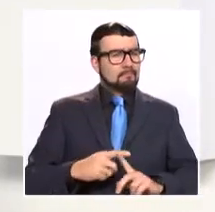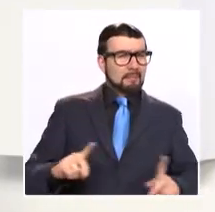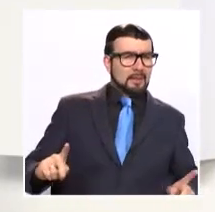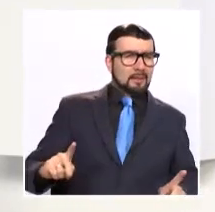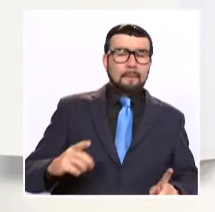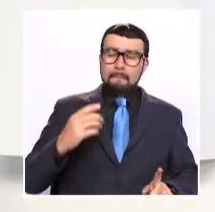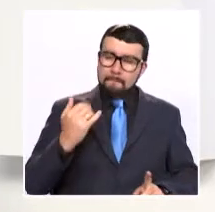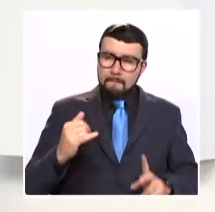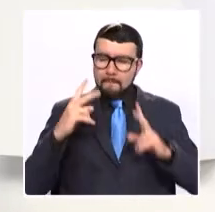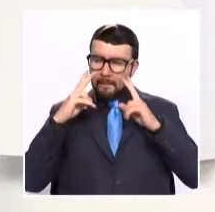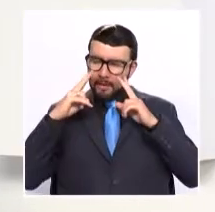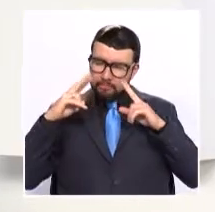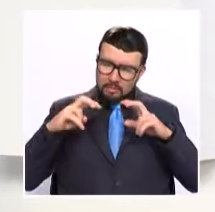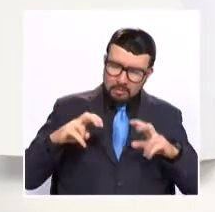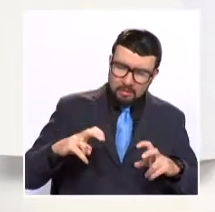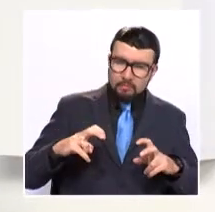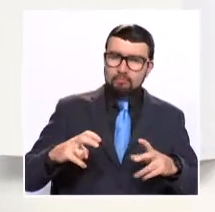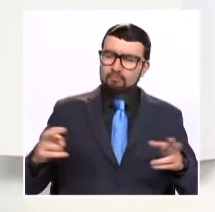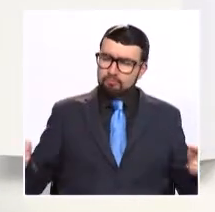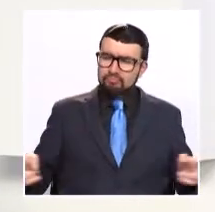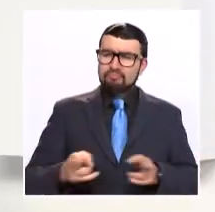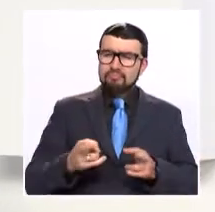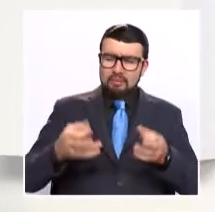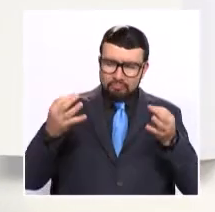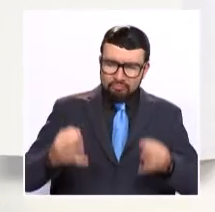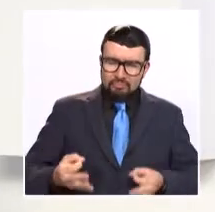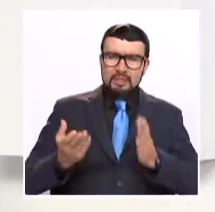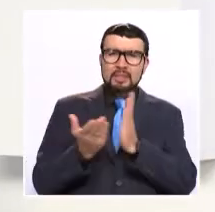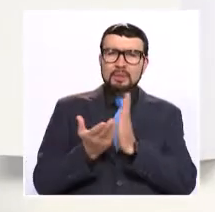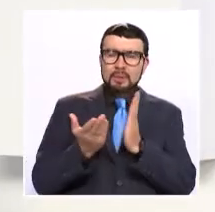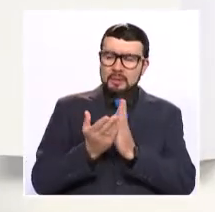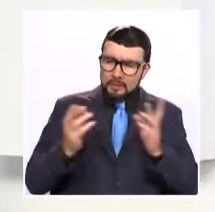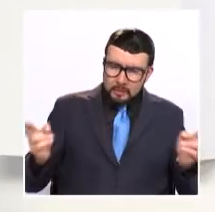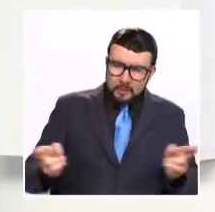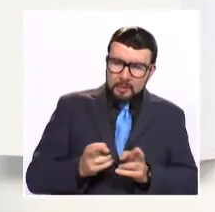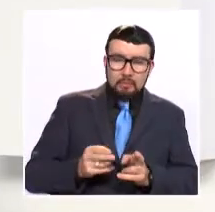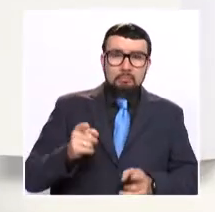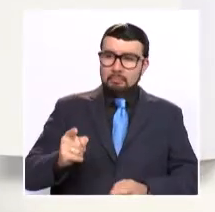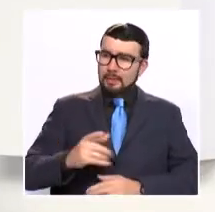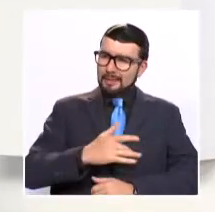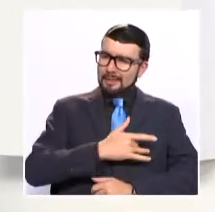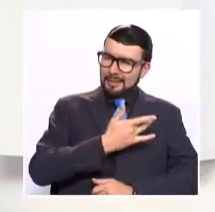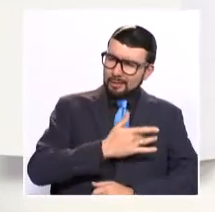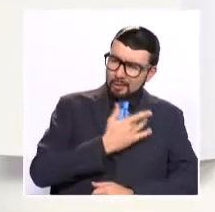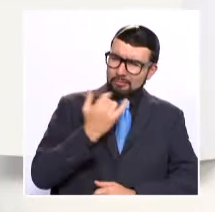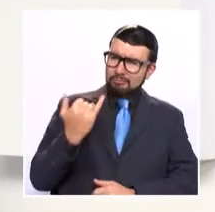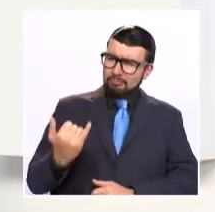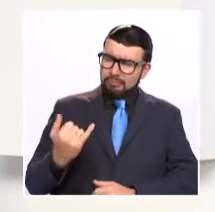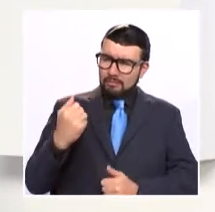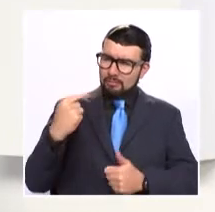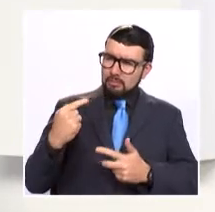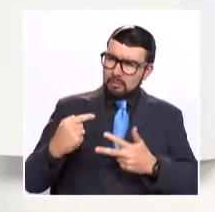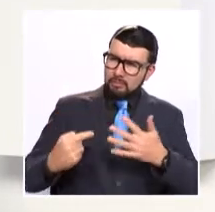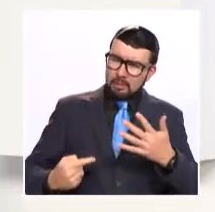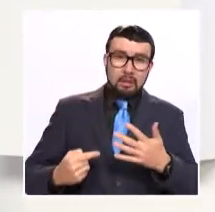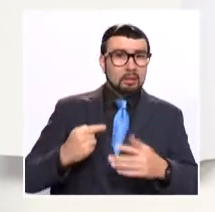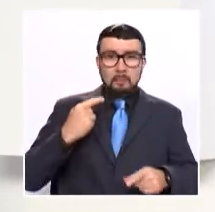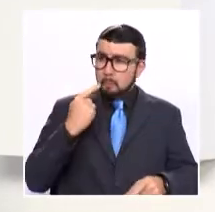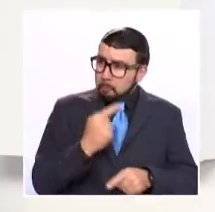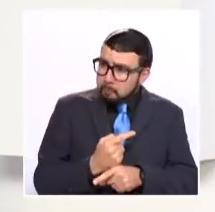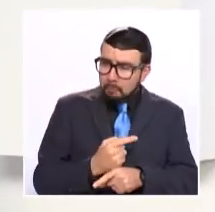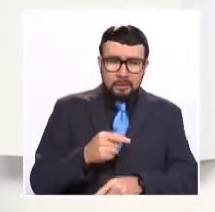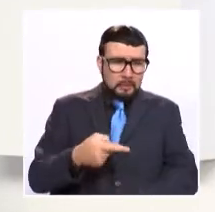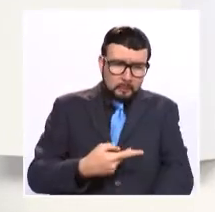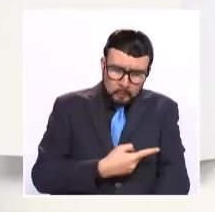que se logró concluir en los estudios es que la sintomatología que estaban refiriendo las personas no correspondían a